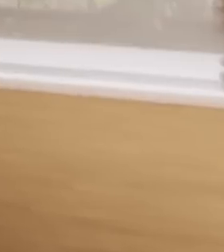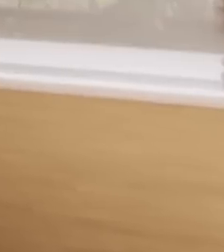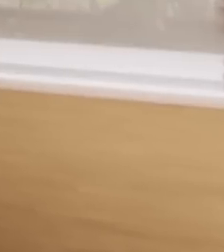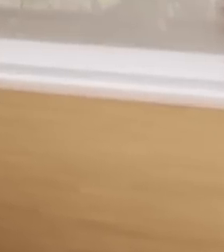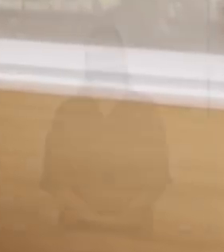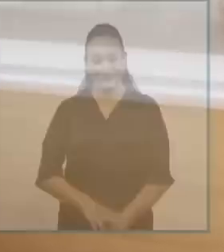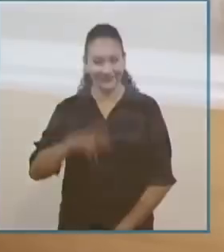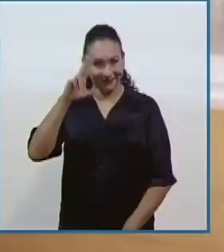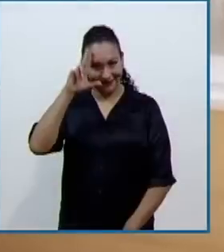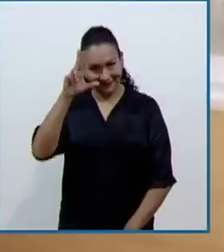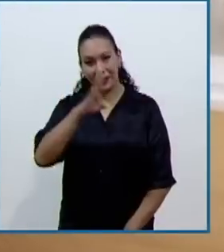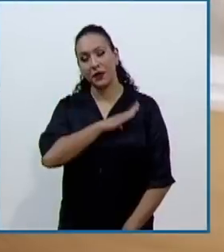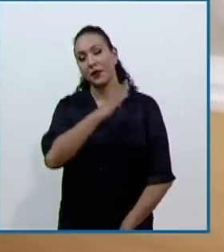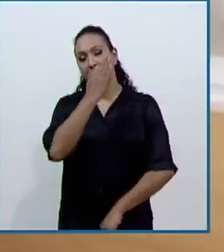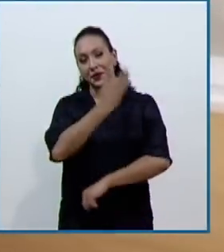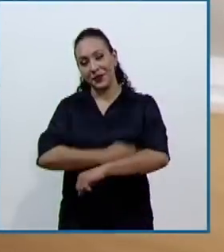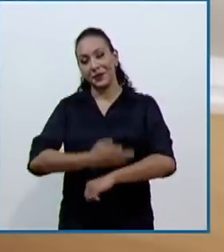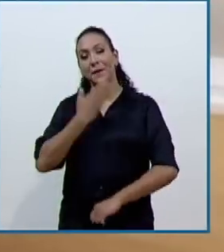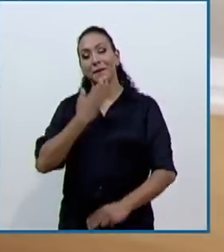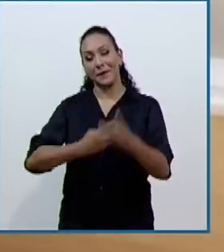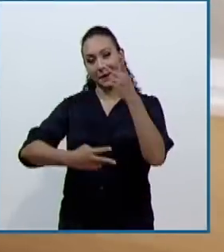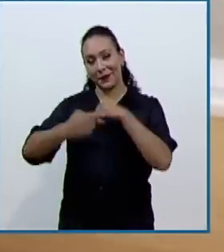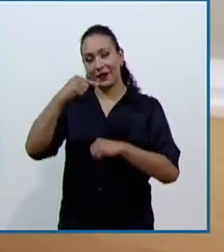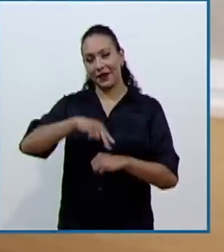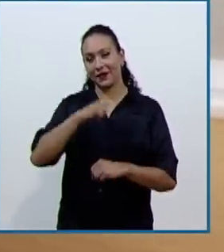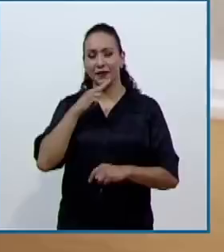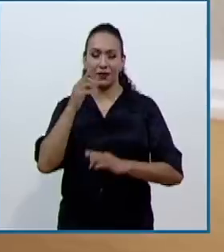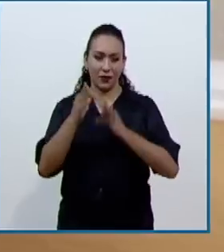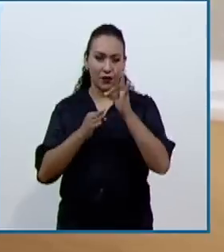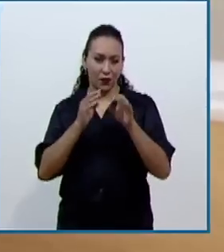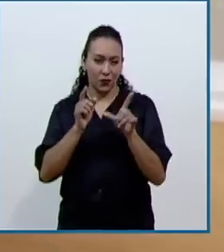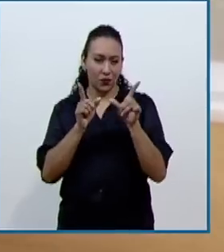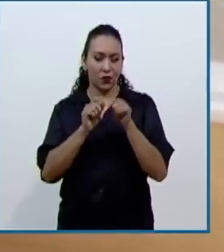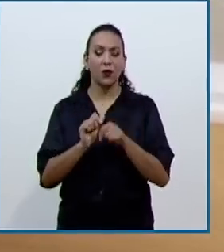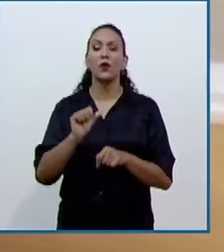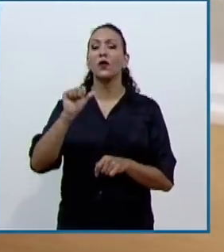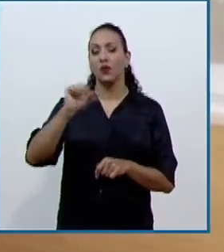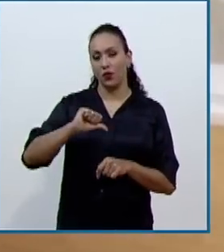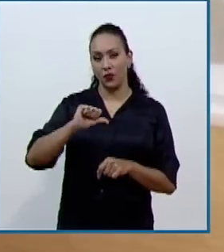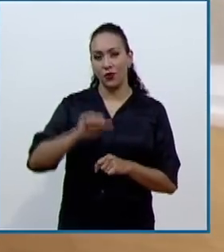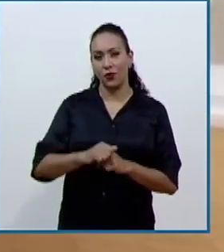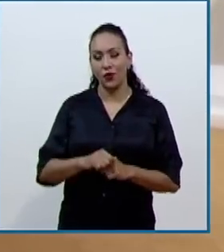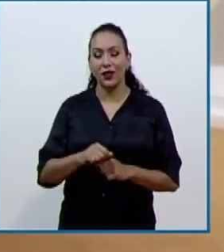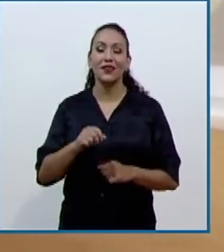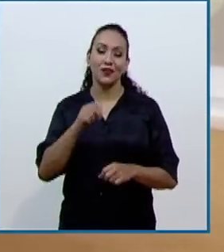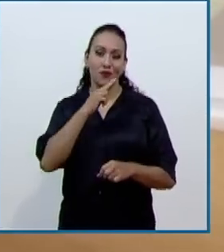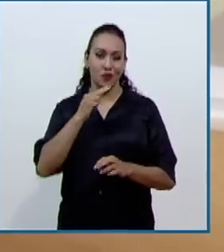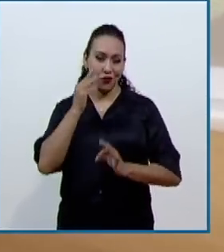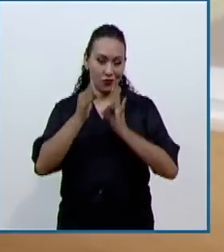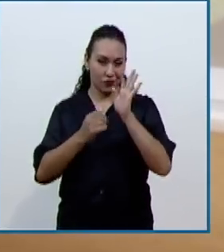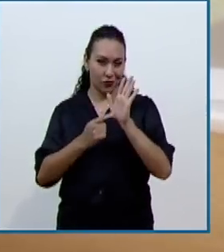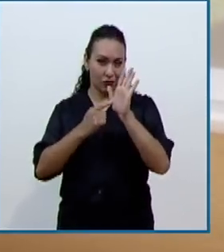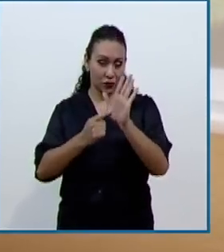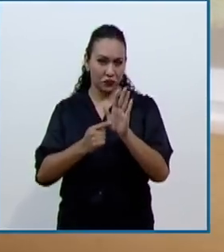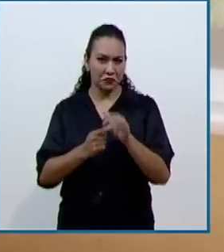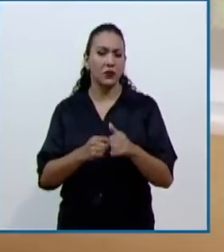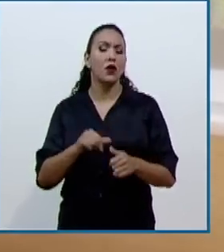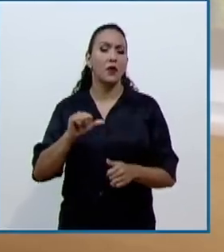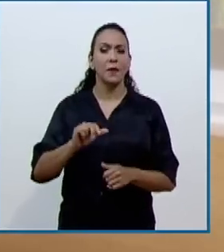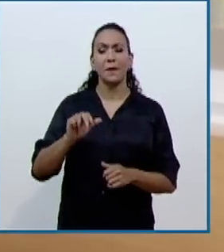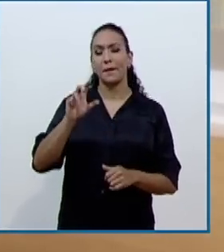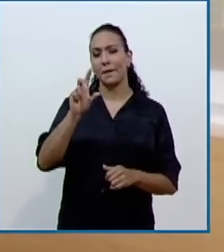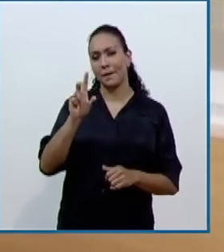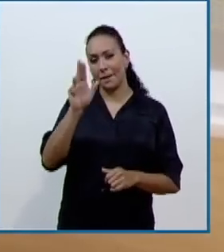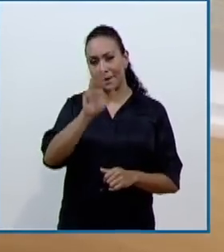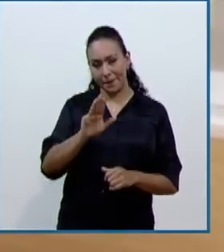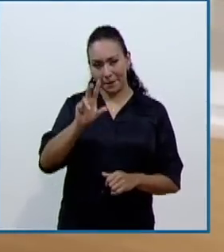Muy buenas tardes, bienvenidos a este corte informativo con la información más reciente del Poder Judicial de la Federación. Hoy es miércoles 30 de